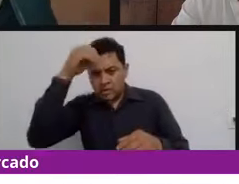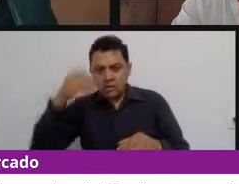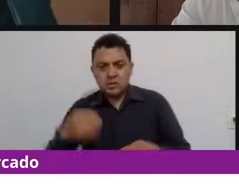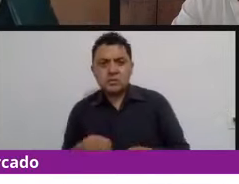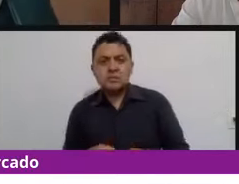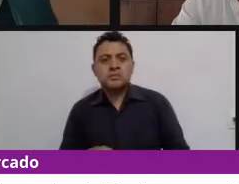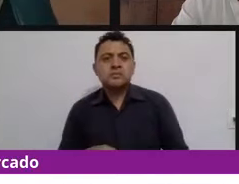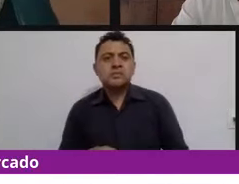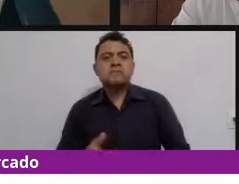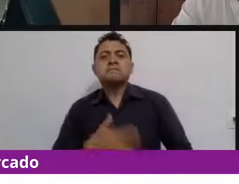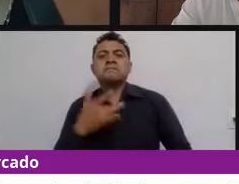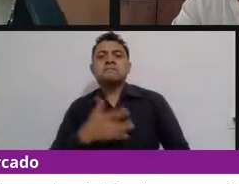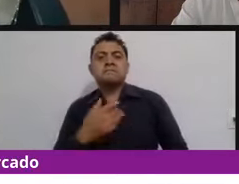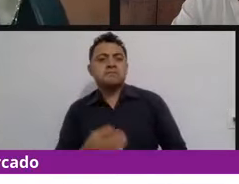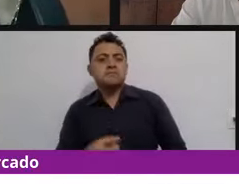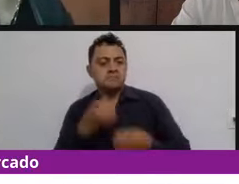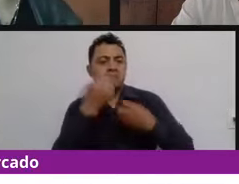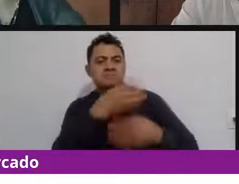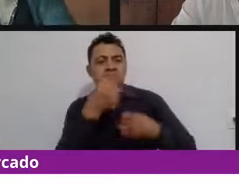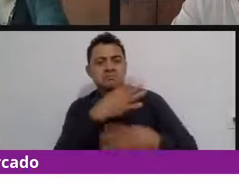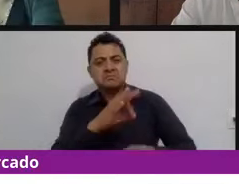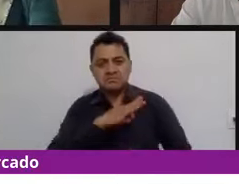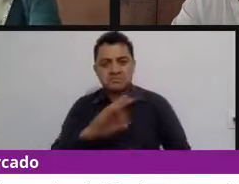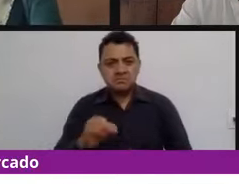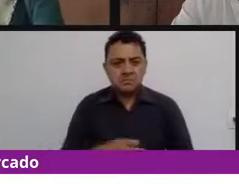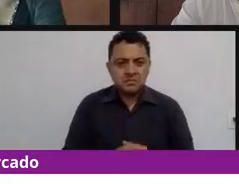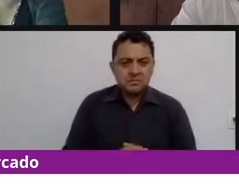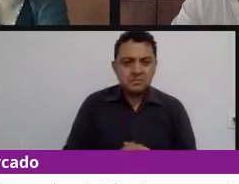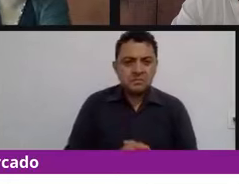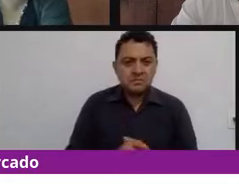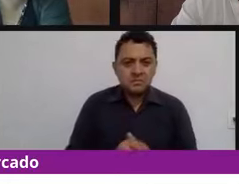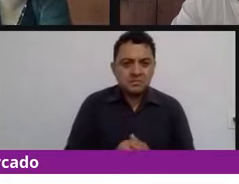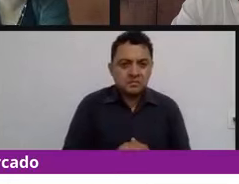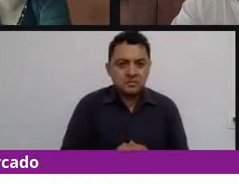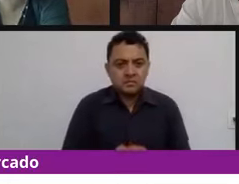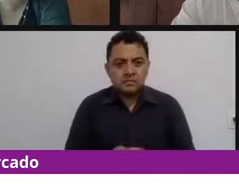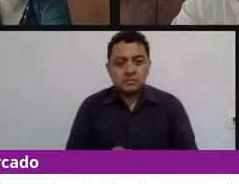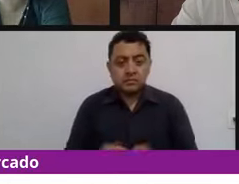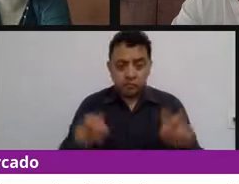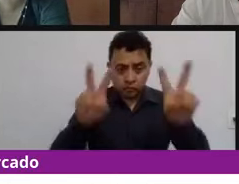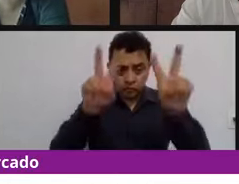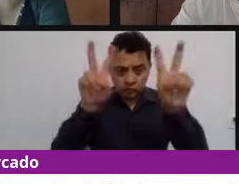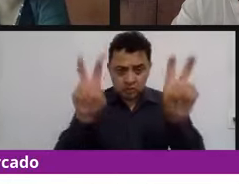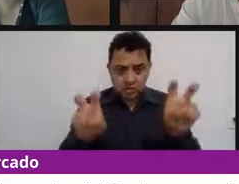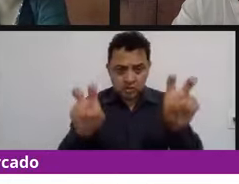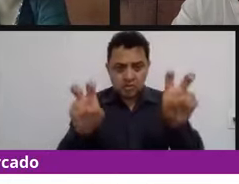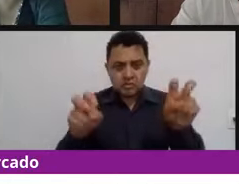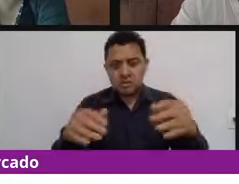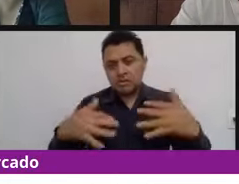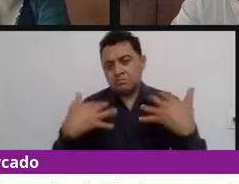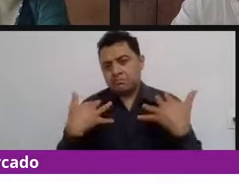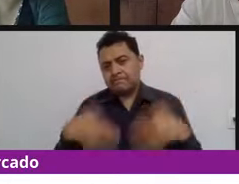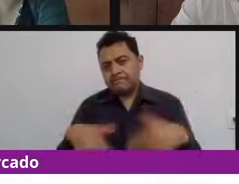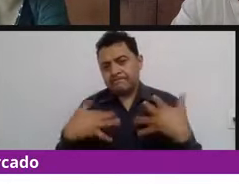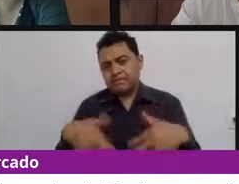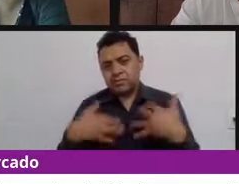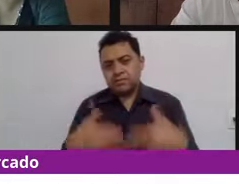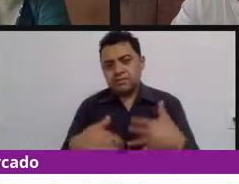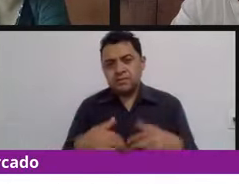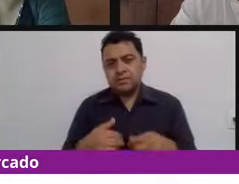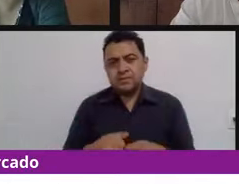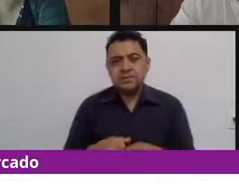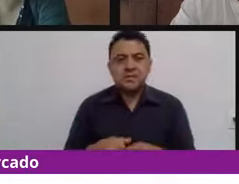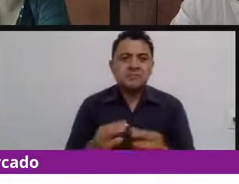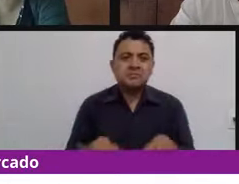muchísimo me hizo mucho sentido el tema que que que nos abordaste hoy tan maravillosamente con este otro